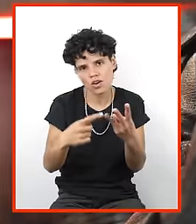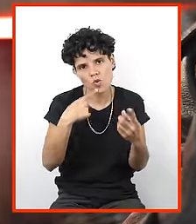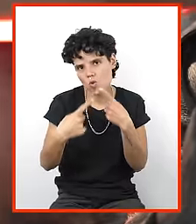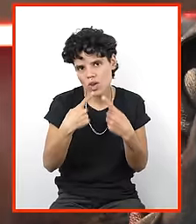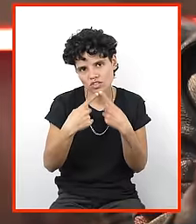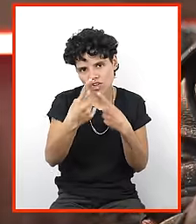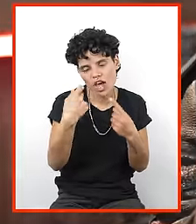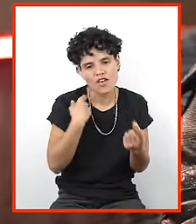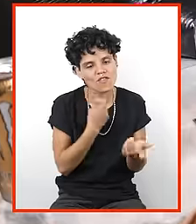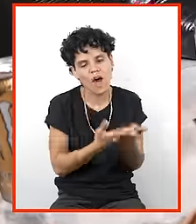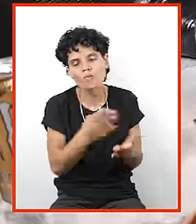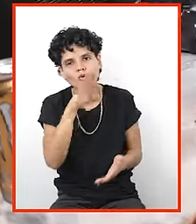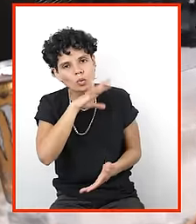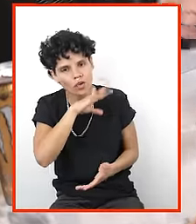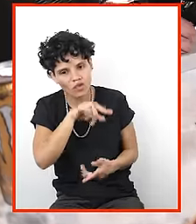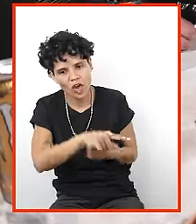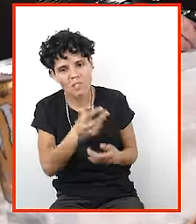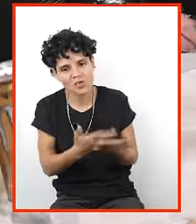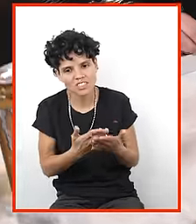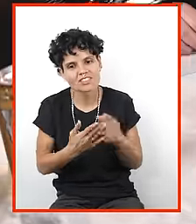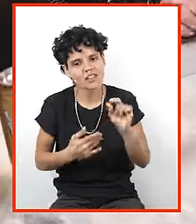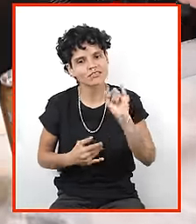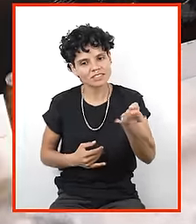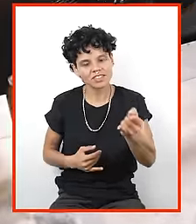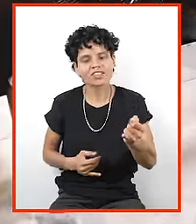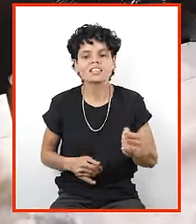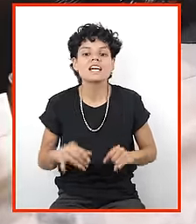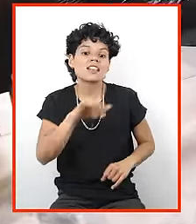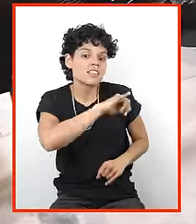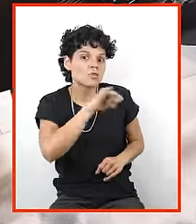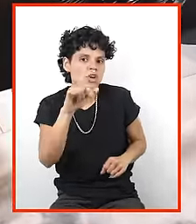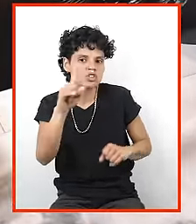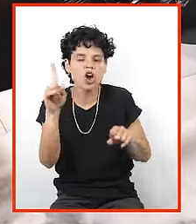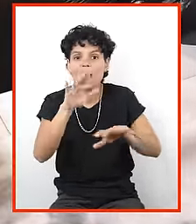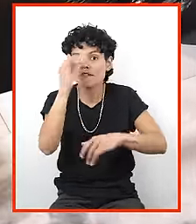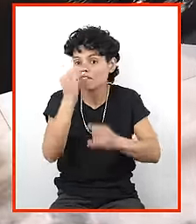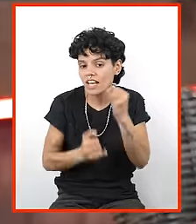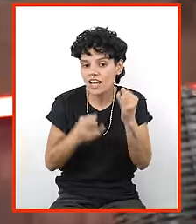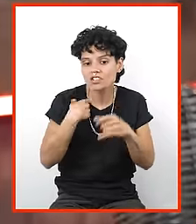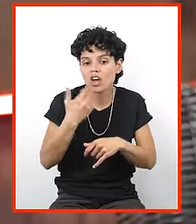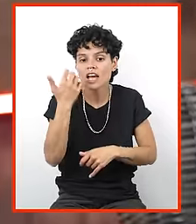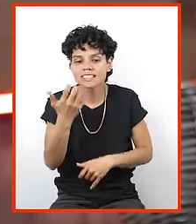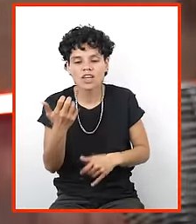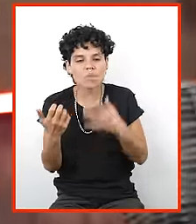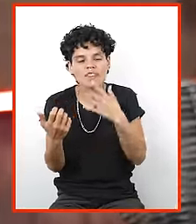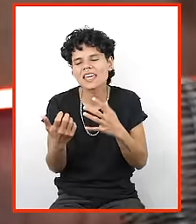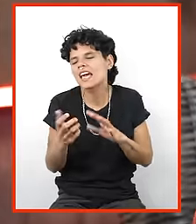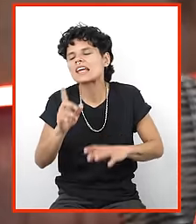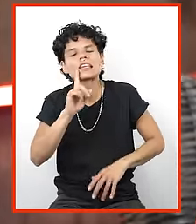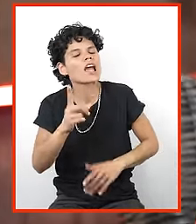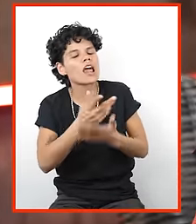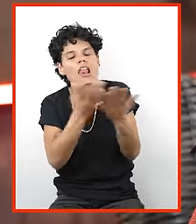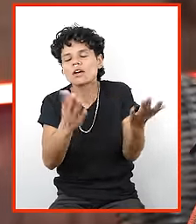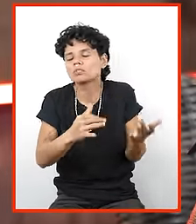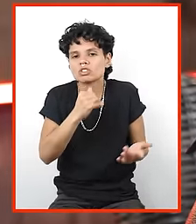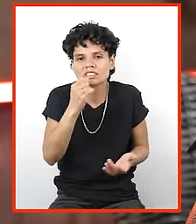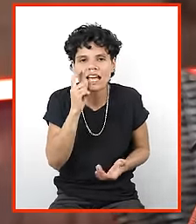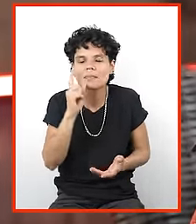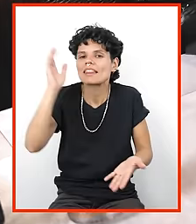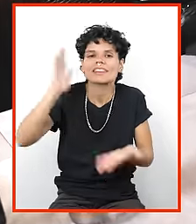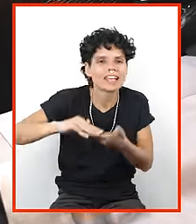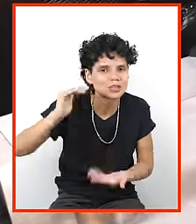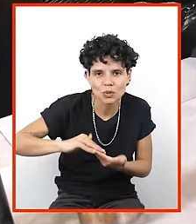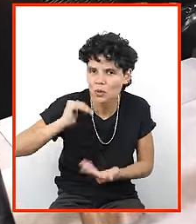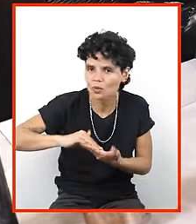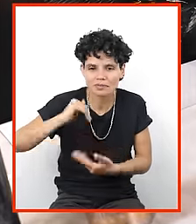a ese cuestionario. Puta la wea. El que nos mandaste hoy día no, todo. No, y yo después, al final, me despedí. Dije, quien sea que esté escuchando este audio,